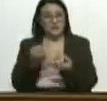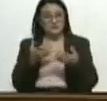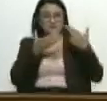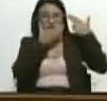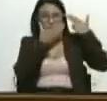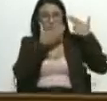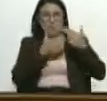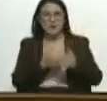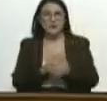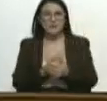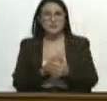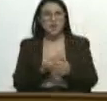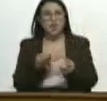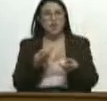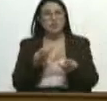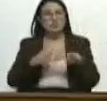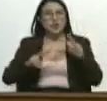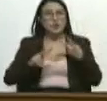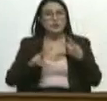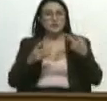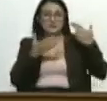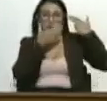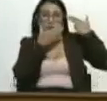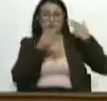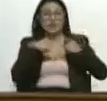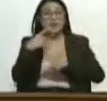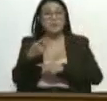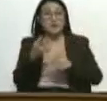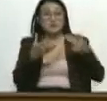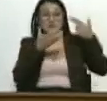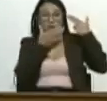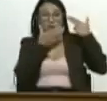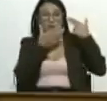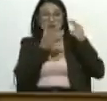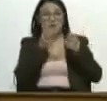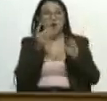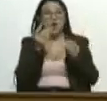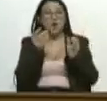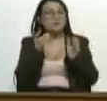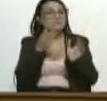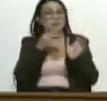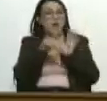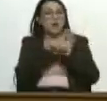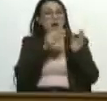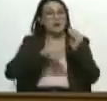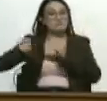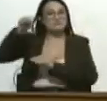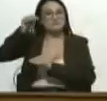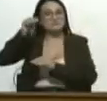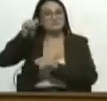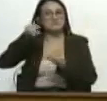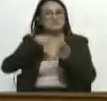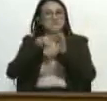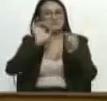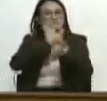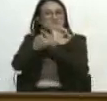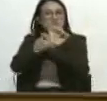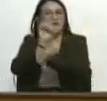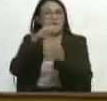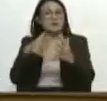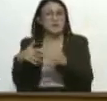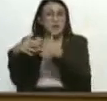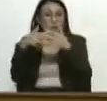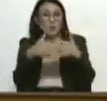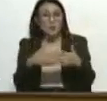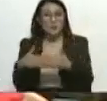secuestro, un doble secuestro, porque luego fue secuestrado y llevado de manera ilegal a una mazmorra en los Estados